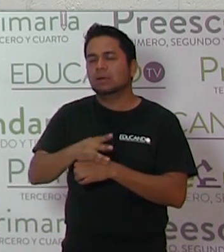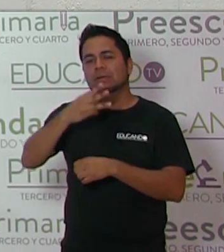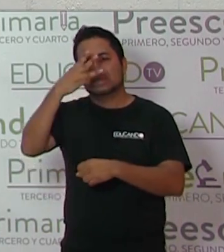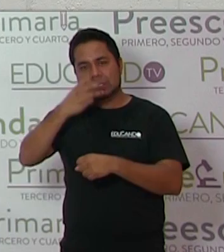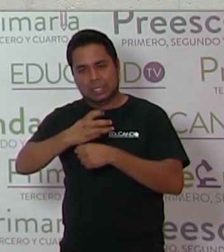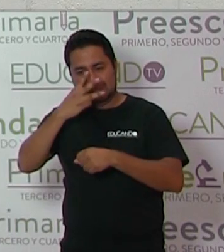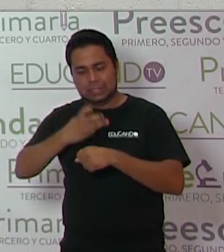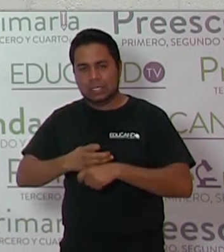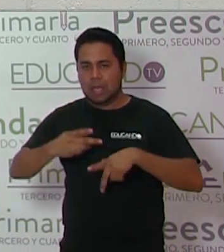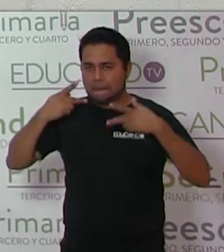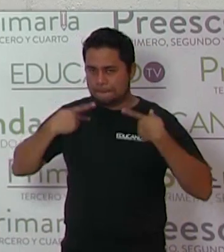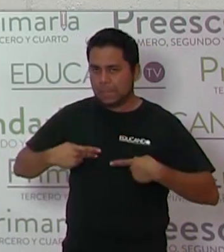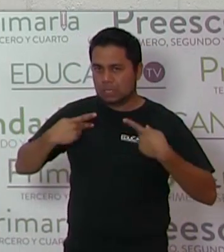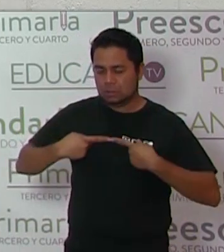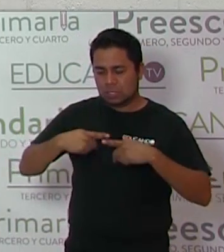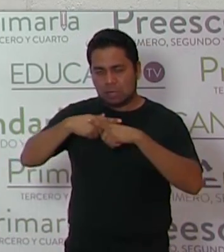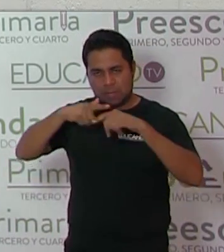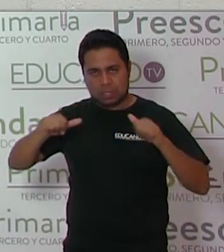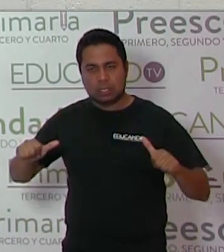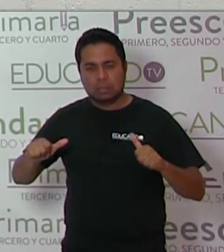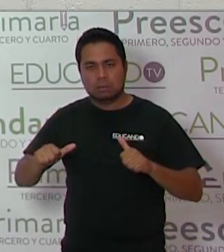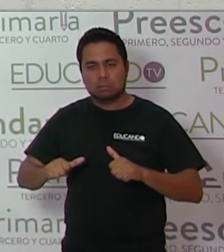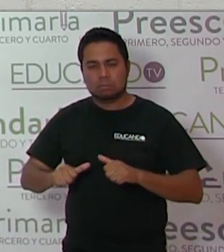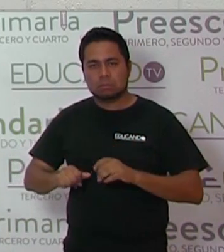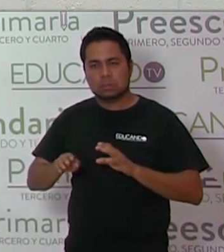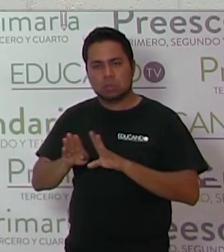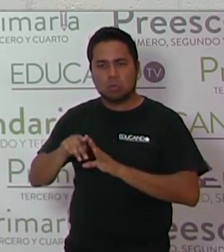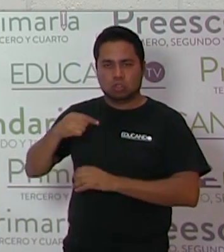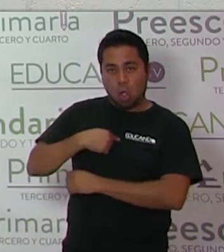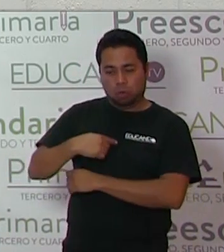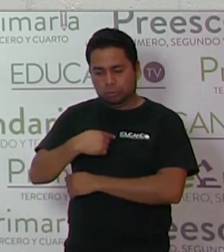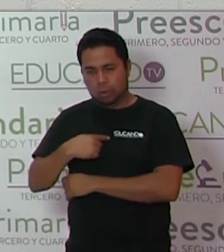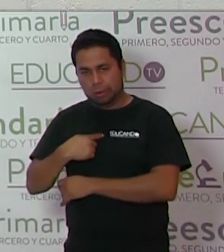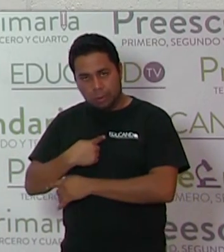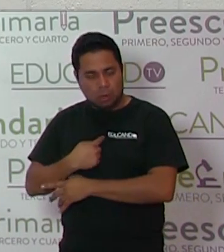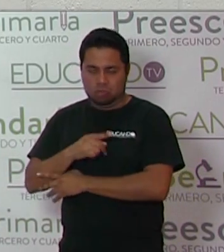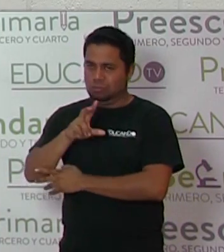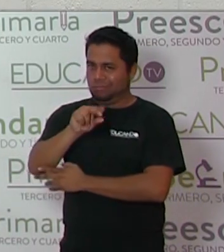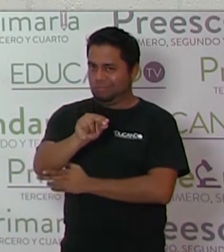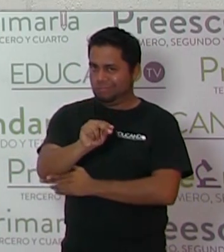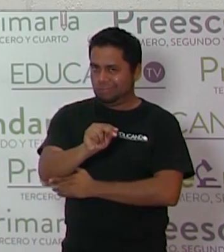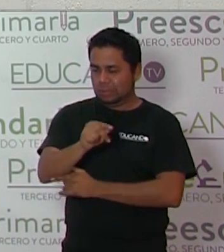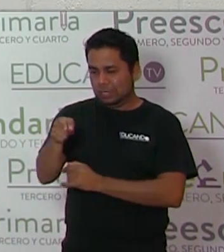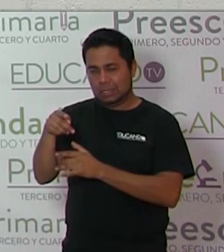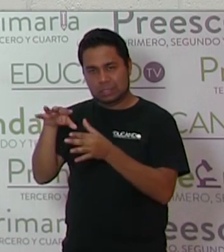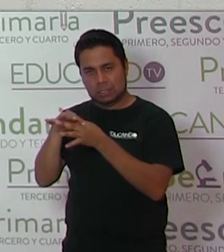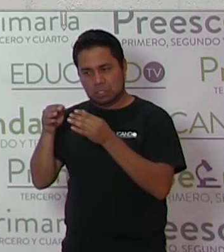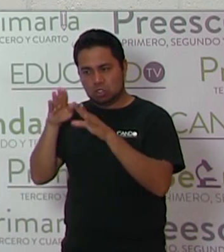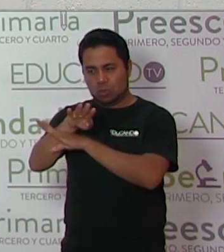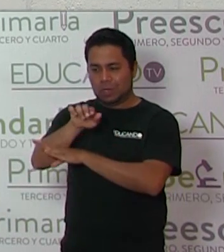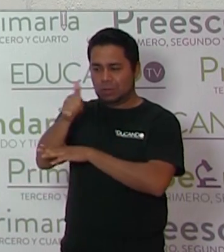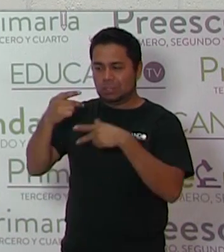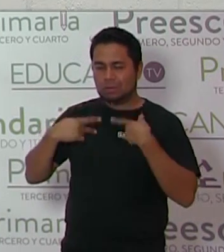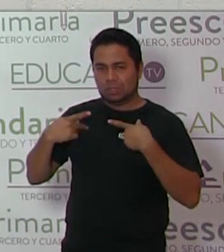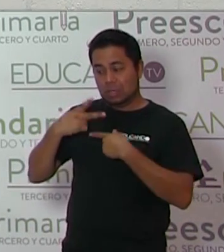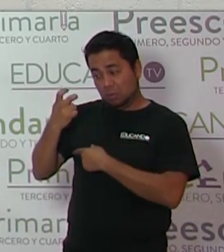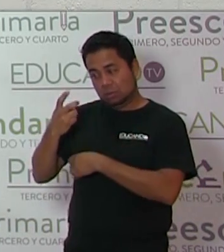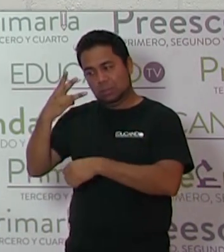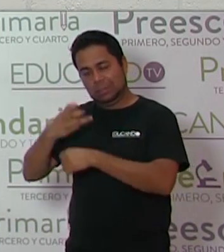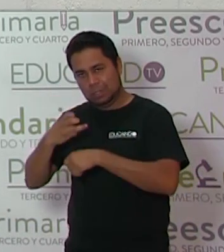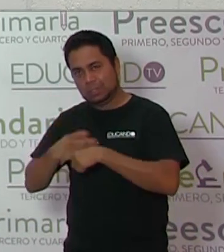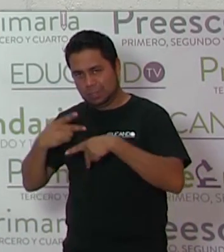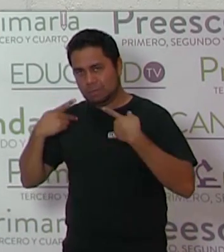tercera persona gramatical. No está hablando de él, pues. Ahora vamos con lo siguiente.